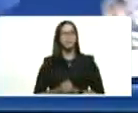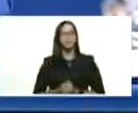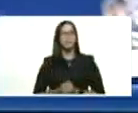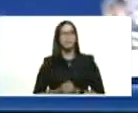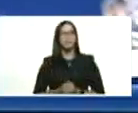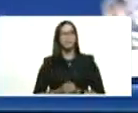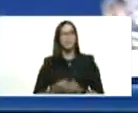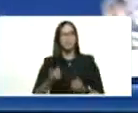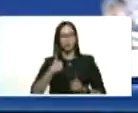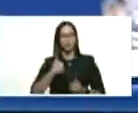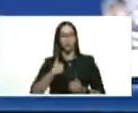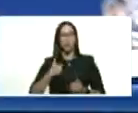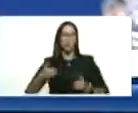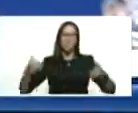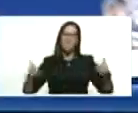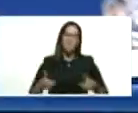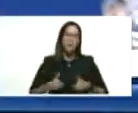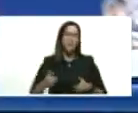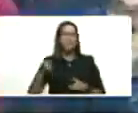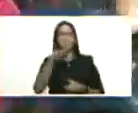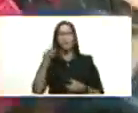Yo me pongo a parir los recursos.